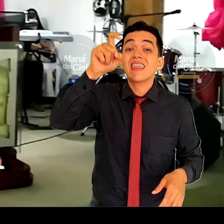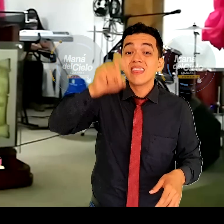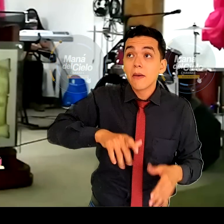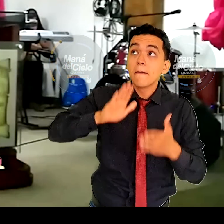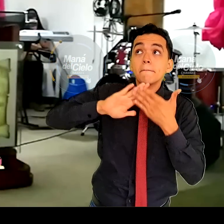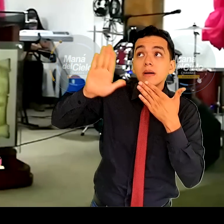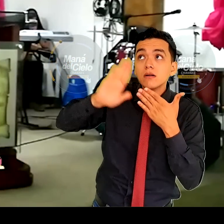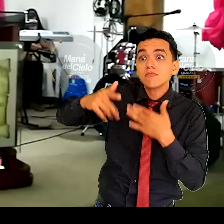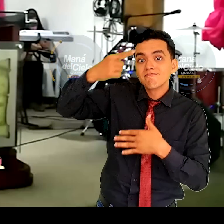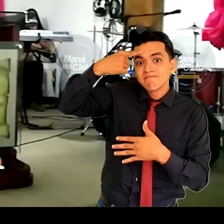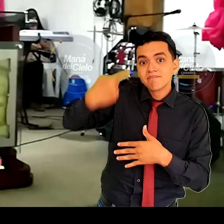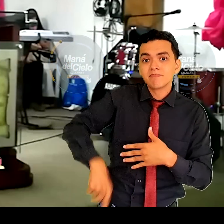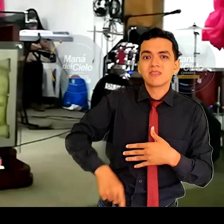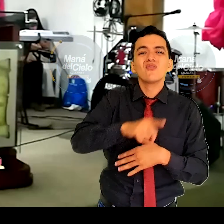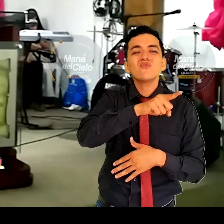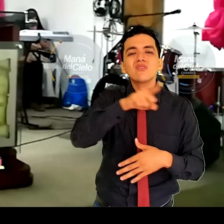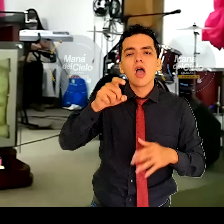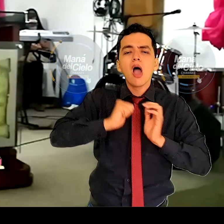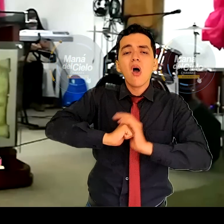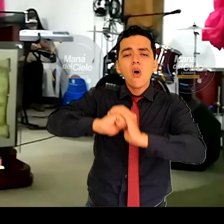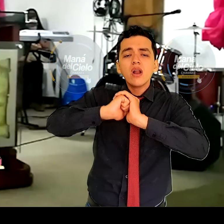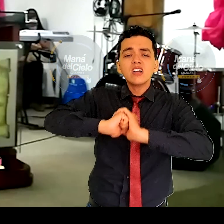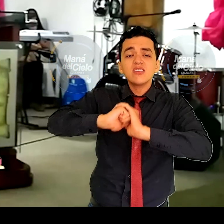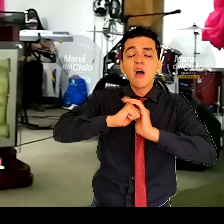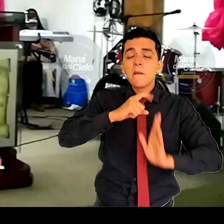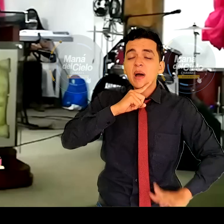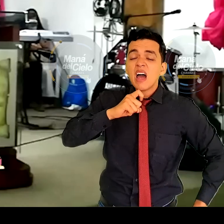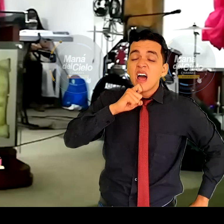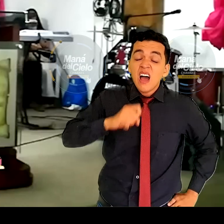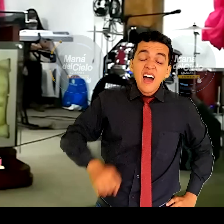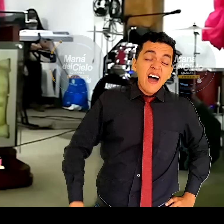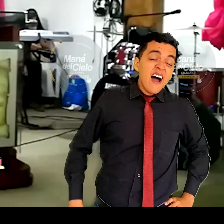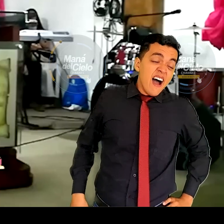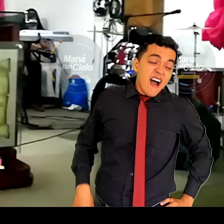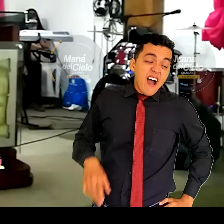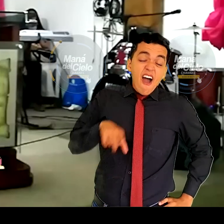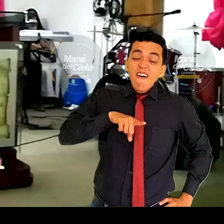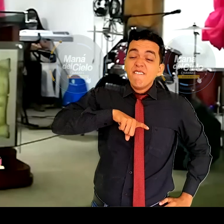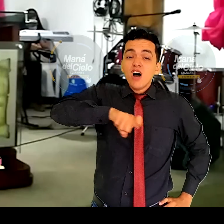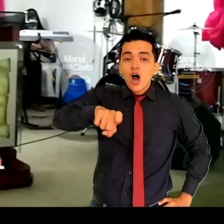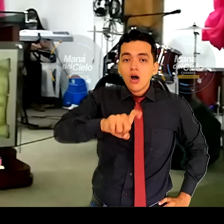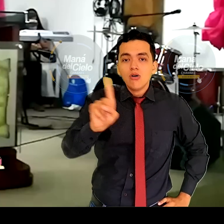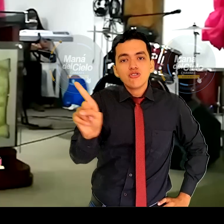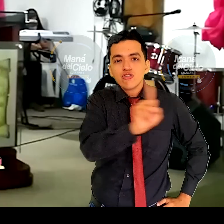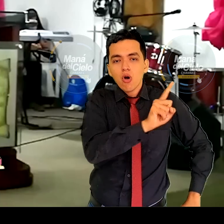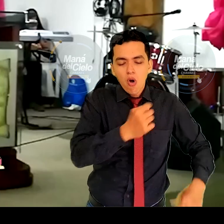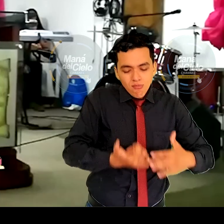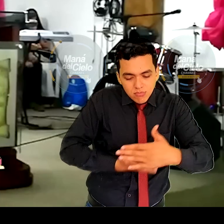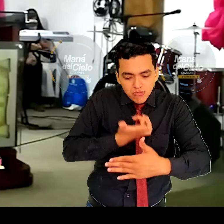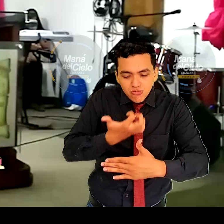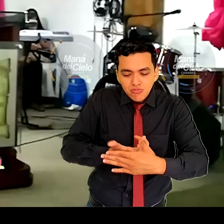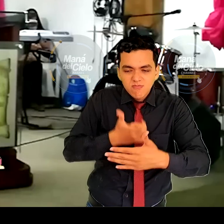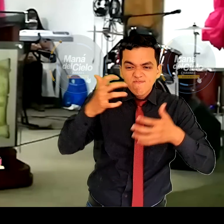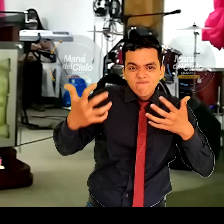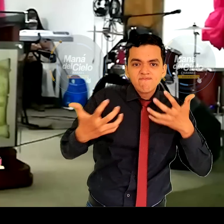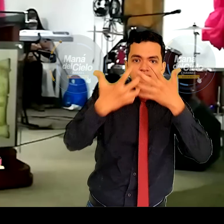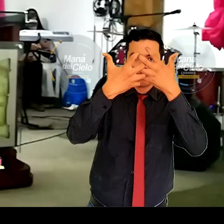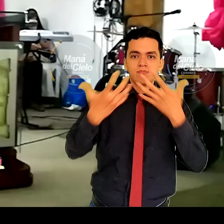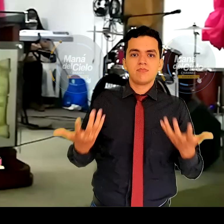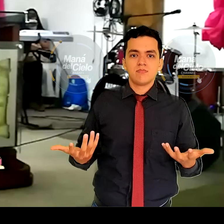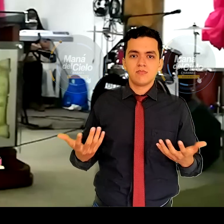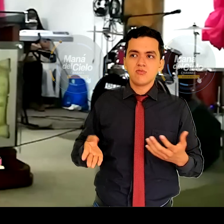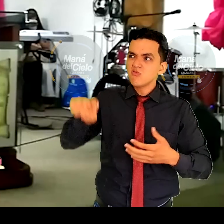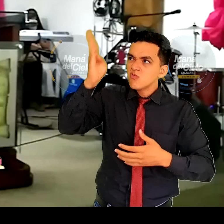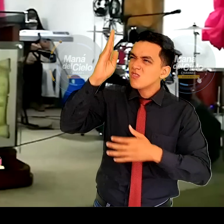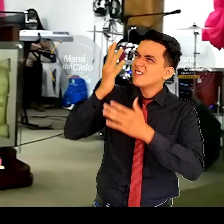el Espíritu. Y cuántas veces, hermanos, estamos haciéndole daño a los que nos rodean, a la esposa, al esposo, a los